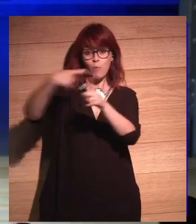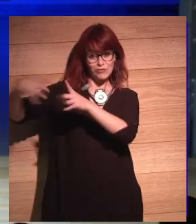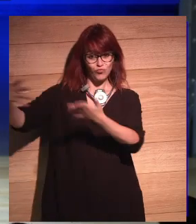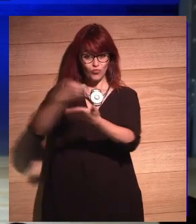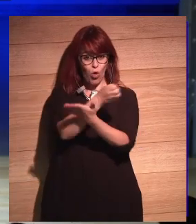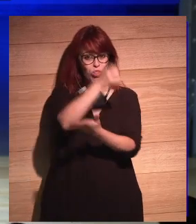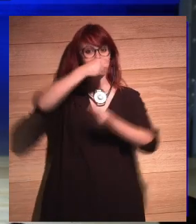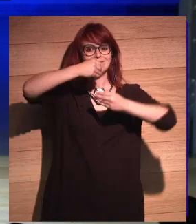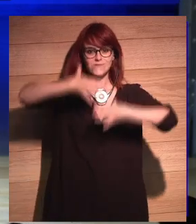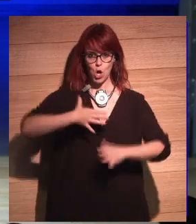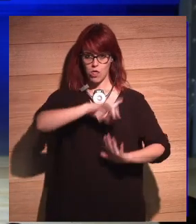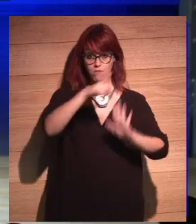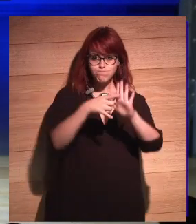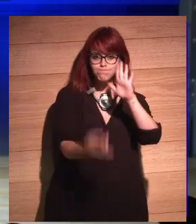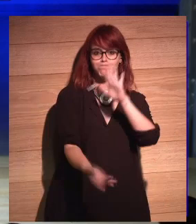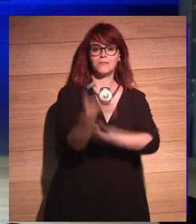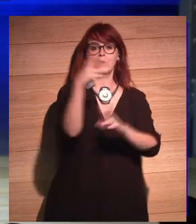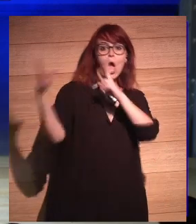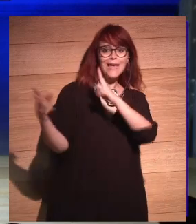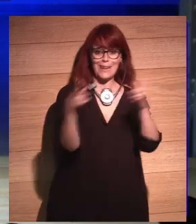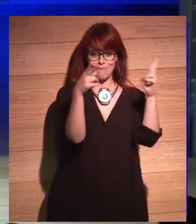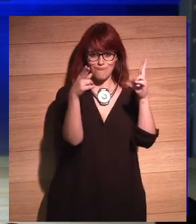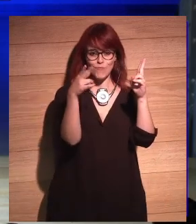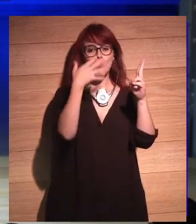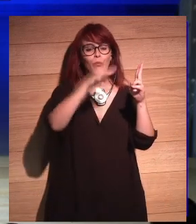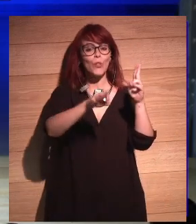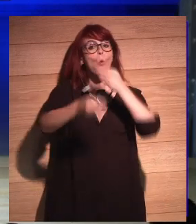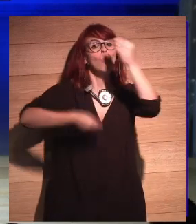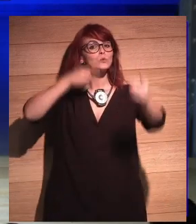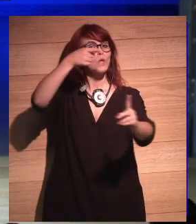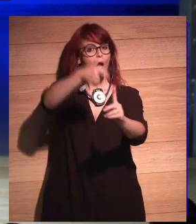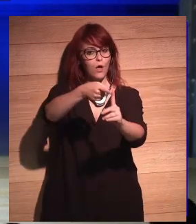constituyen la historia. Entonces, el mismo clip se puede utilizar para,